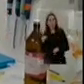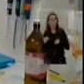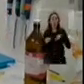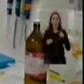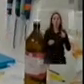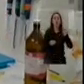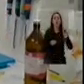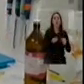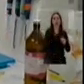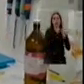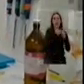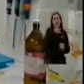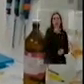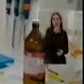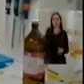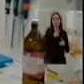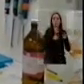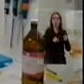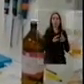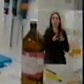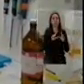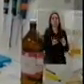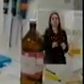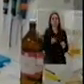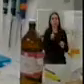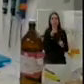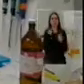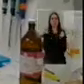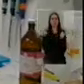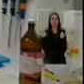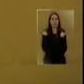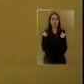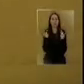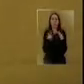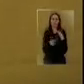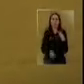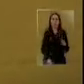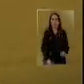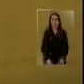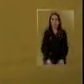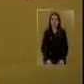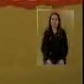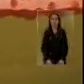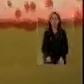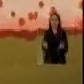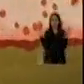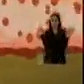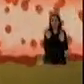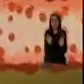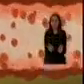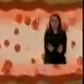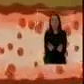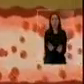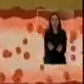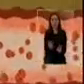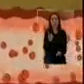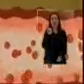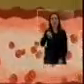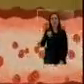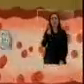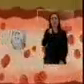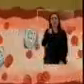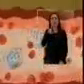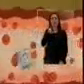tenían bajo azúcar, bajo colesterol y que hacían ejercicio, etc. La explicación está en la